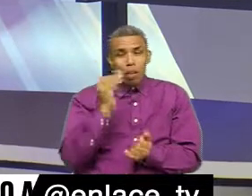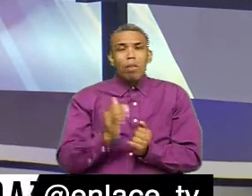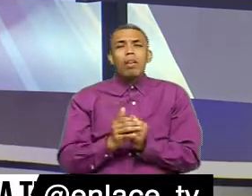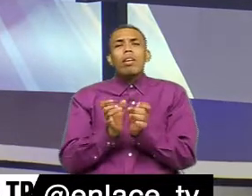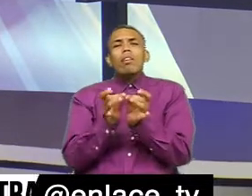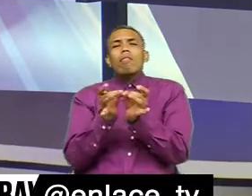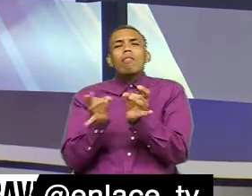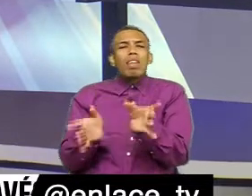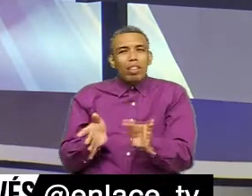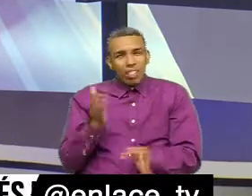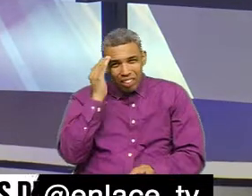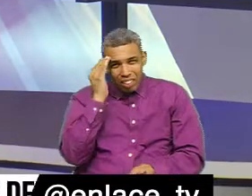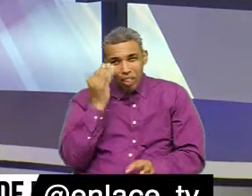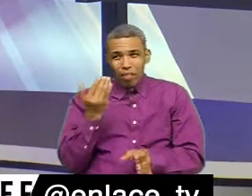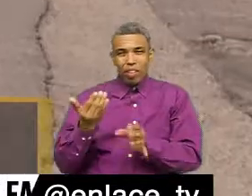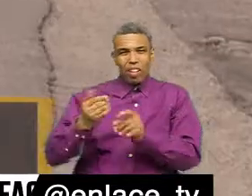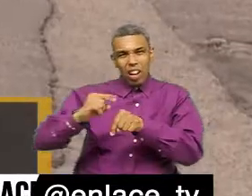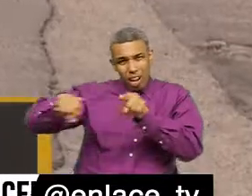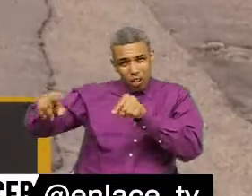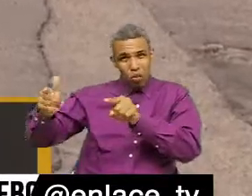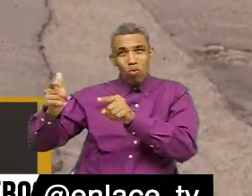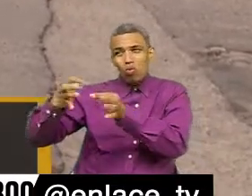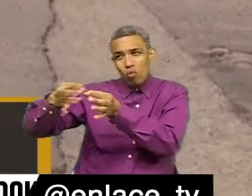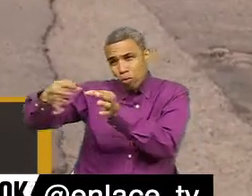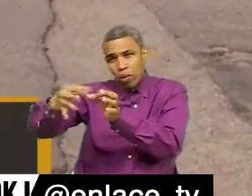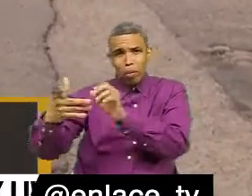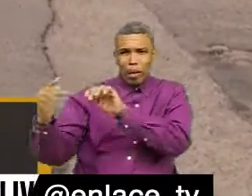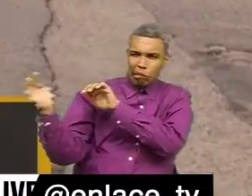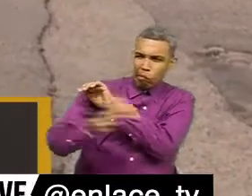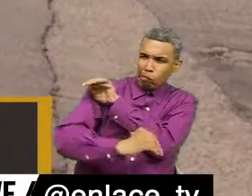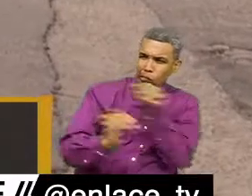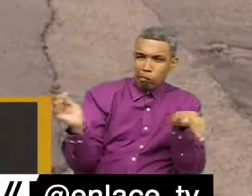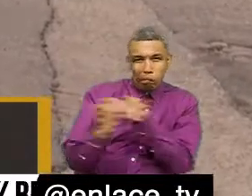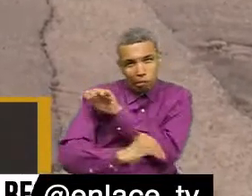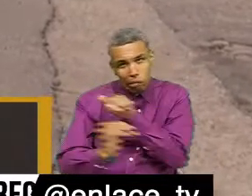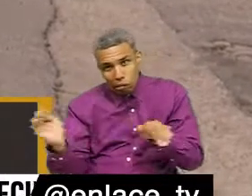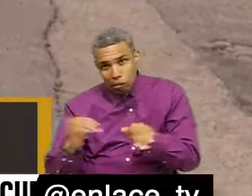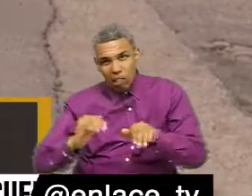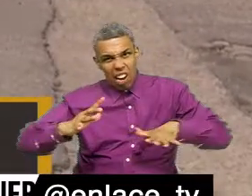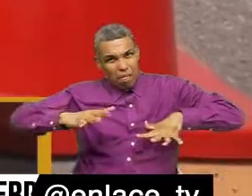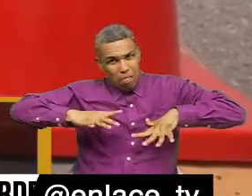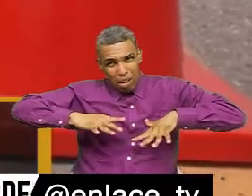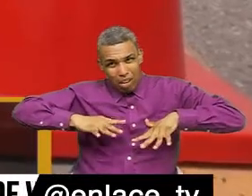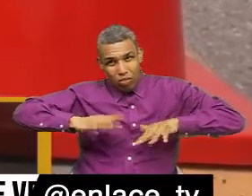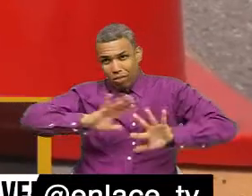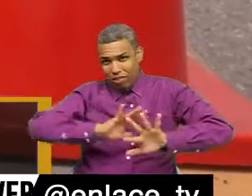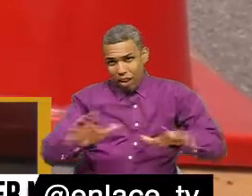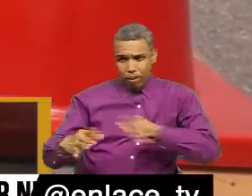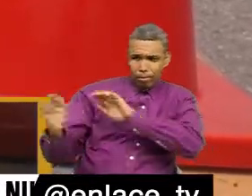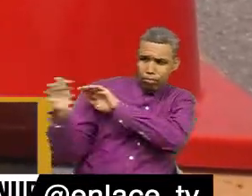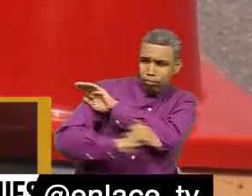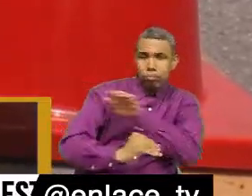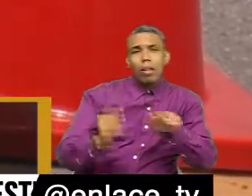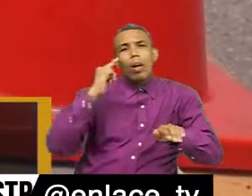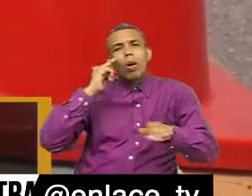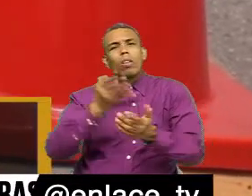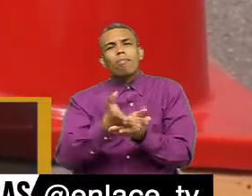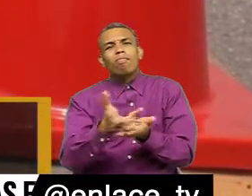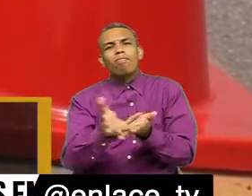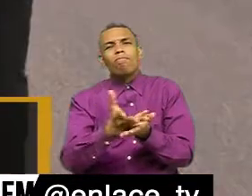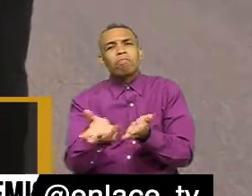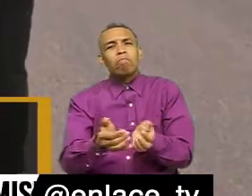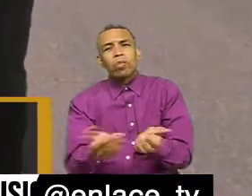vías de la región. Inicia este viernes el puente festivo de Reyes y por ello las autoridades de tránsito y de policía reiteran las recomendaciones a los